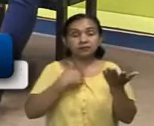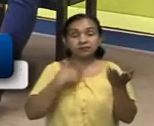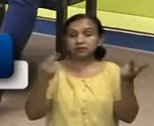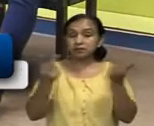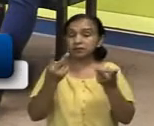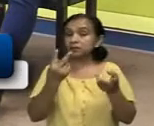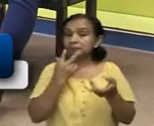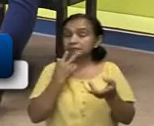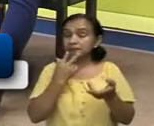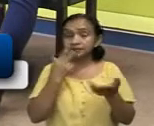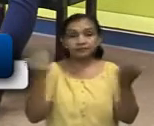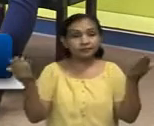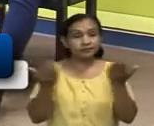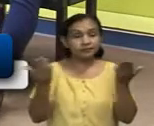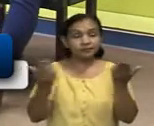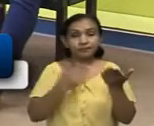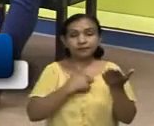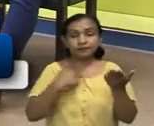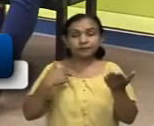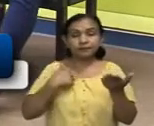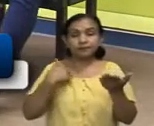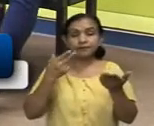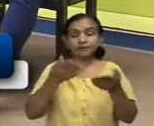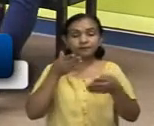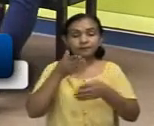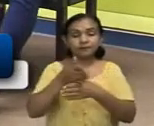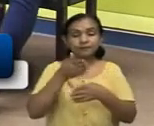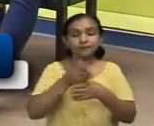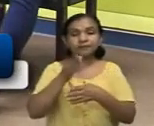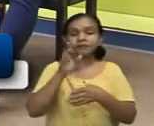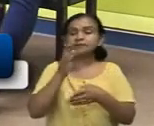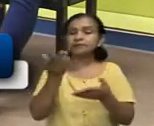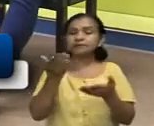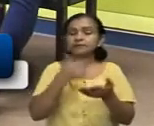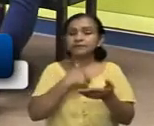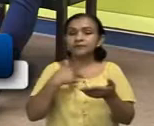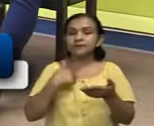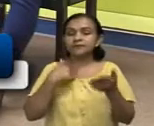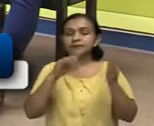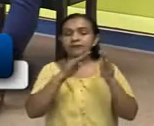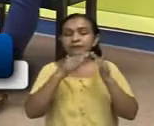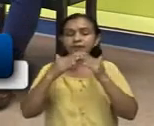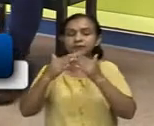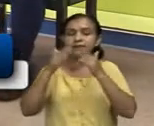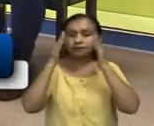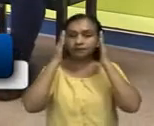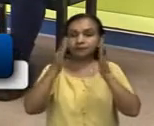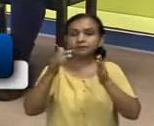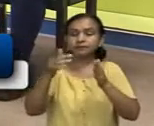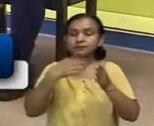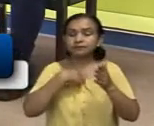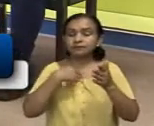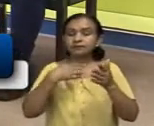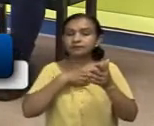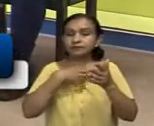vivo. ¿Cómo pueden hacer? En el caso de Vía Libertad, por ejemplo, ¿qué barrios ustedes atienden? ¿Cuál es ese